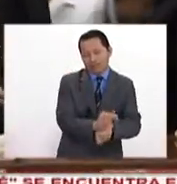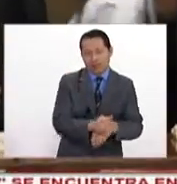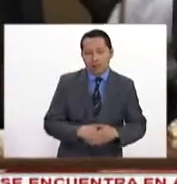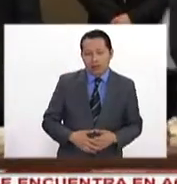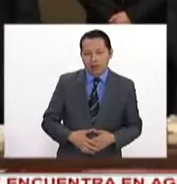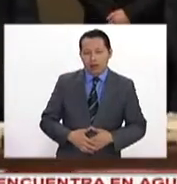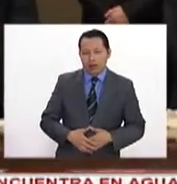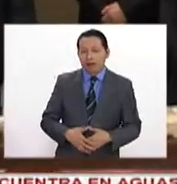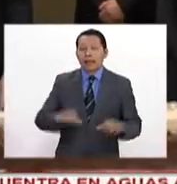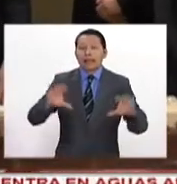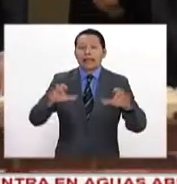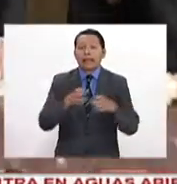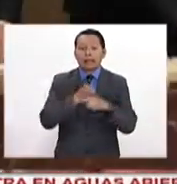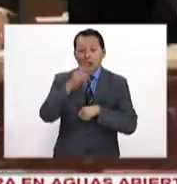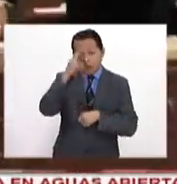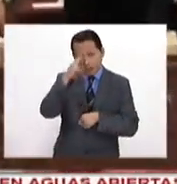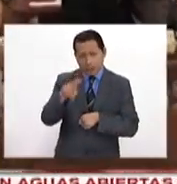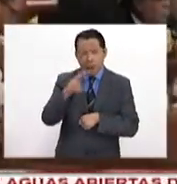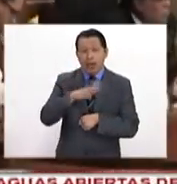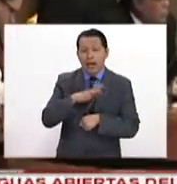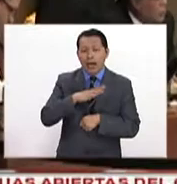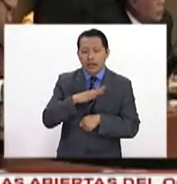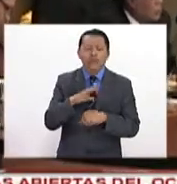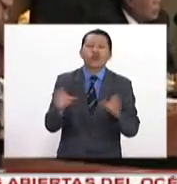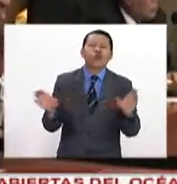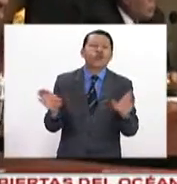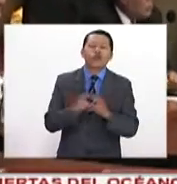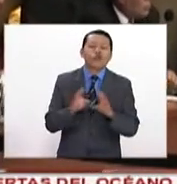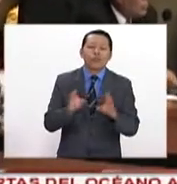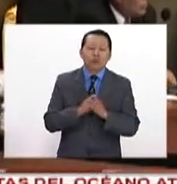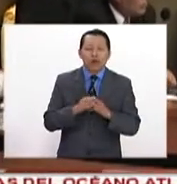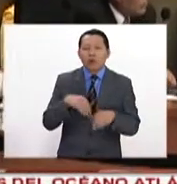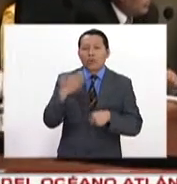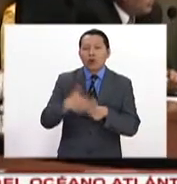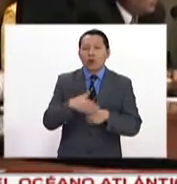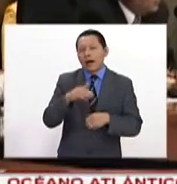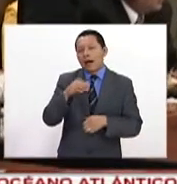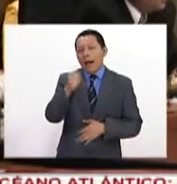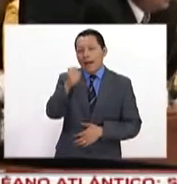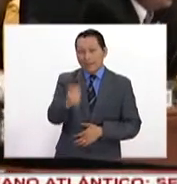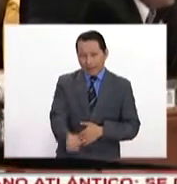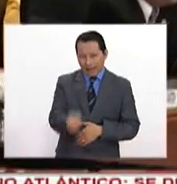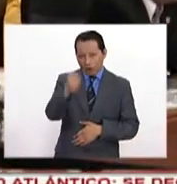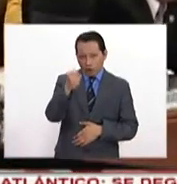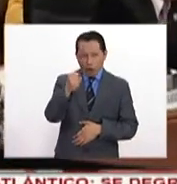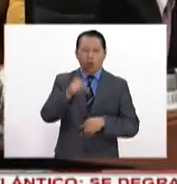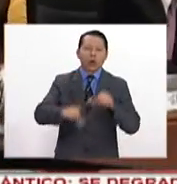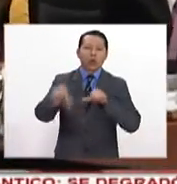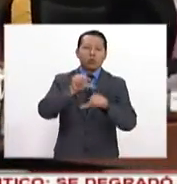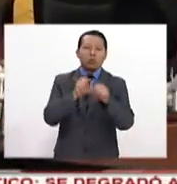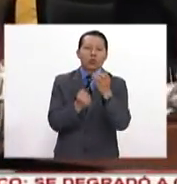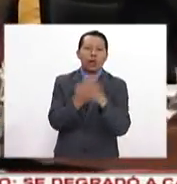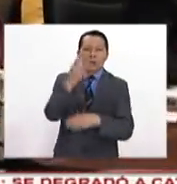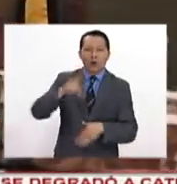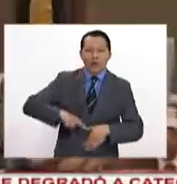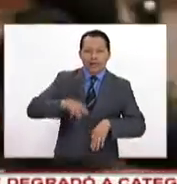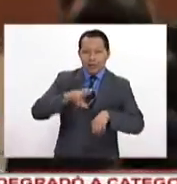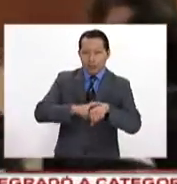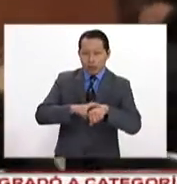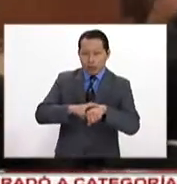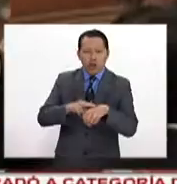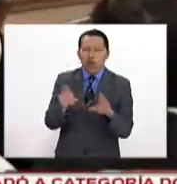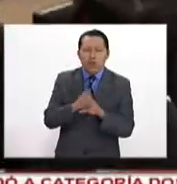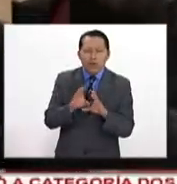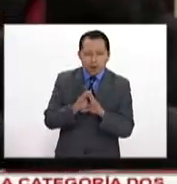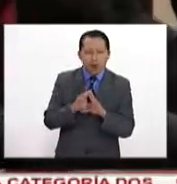La legislatura del Estado de México definió el protocolo de toma de protesta de Alfredo del Mazo Mesa como gobernador constitucional.